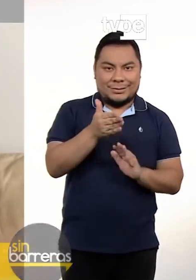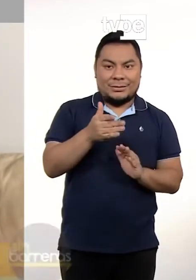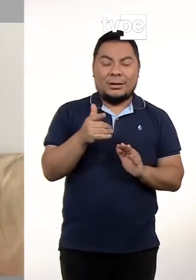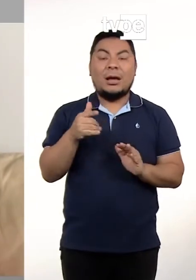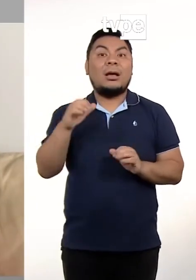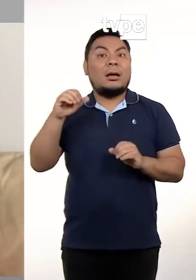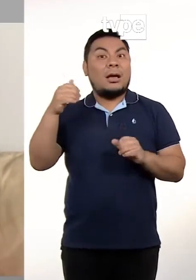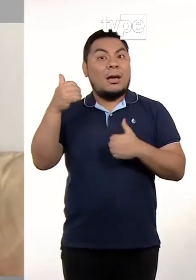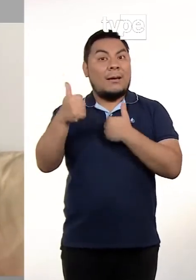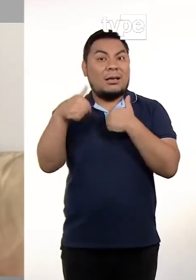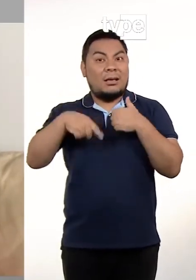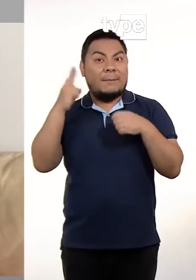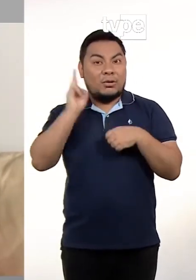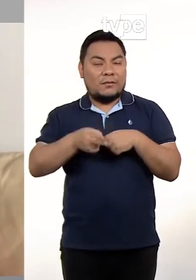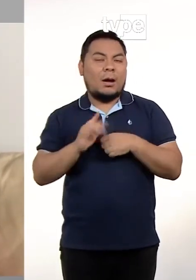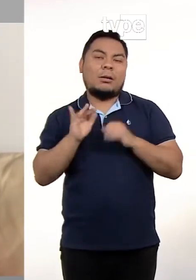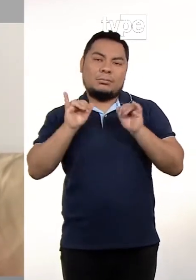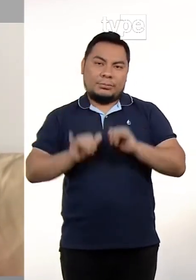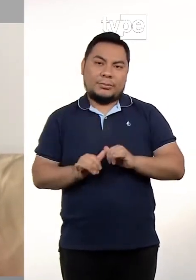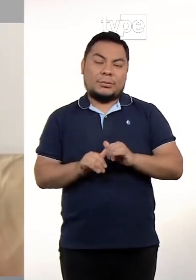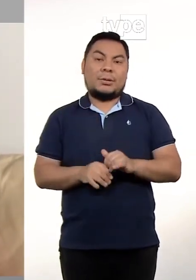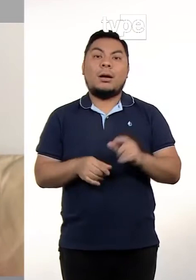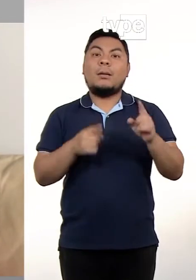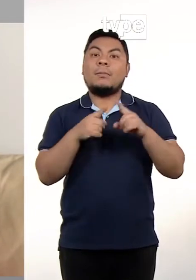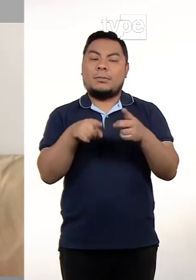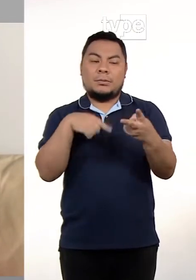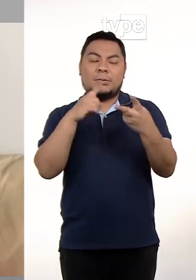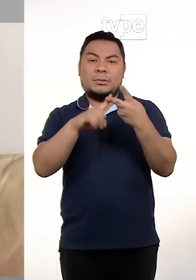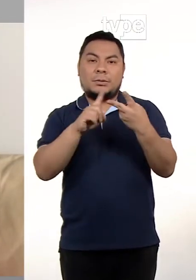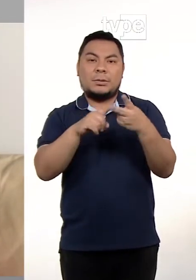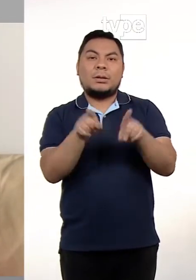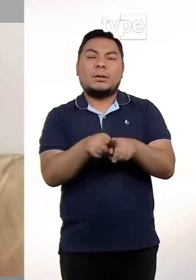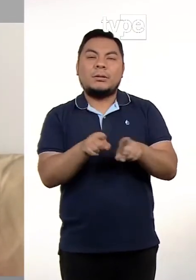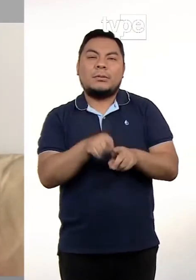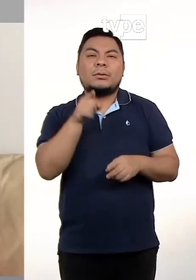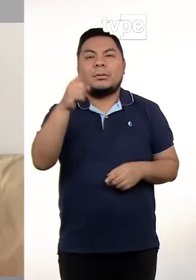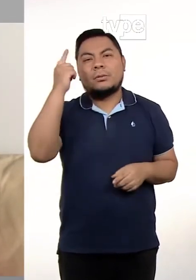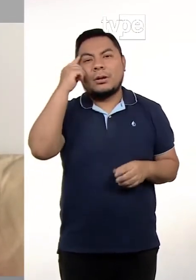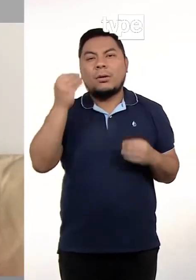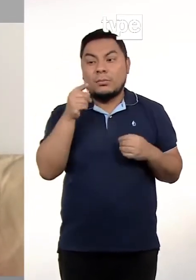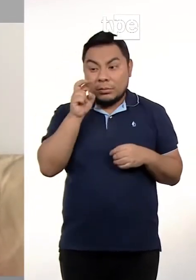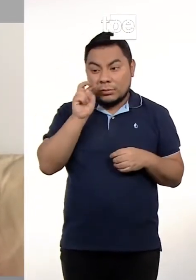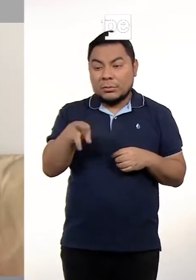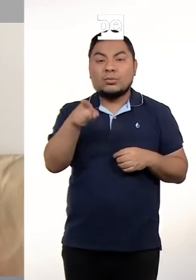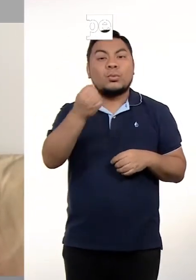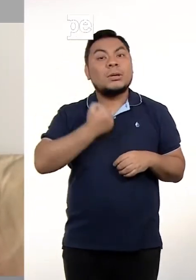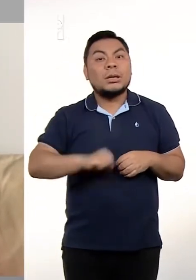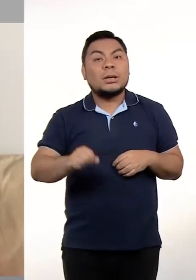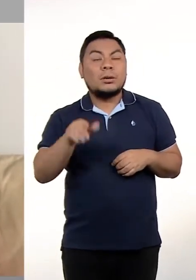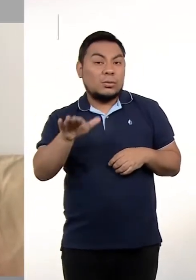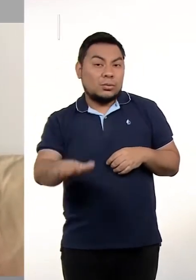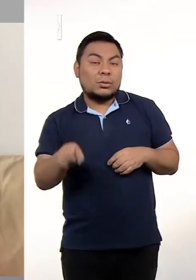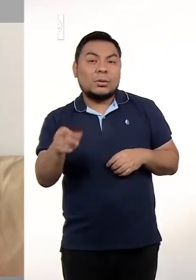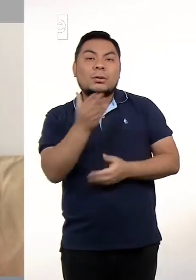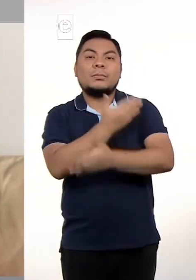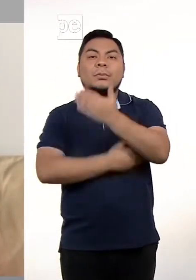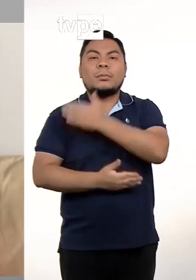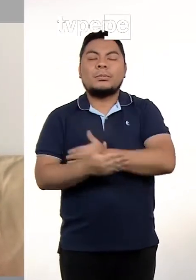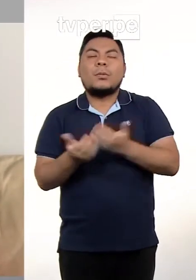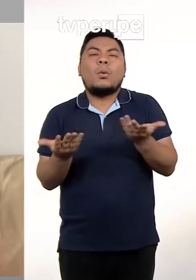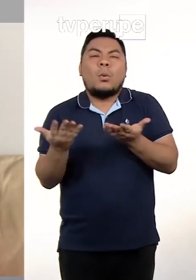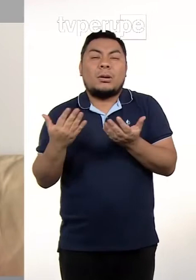nos parece importante evaluar el nivel de, y el grado y la condición de discapacidad que